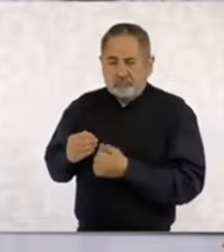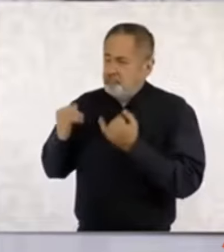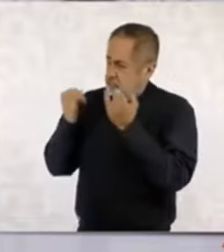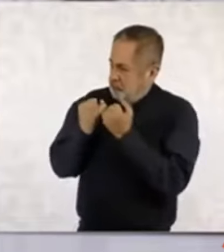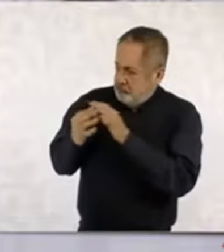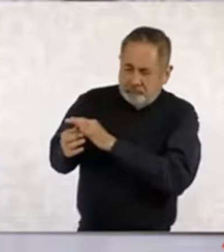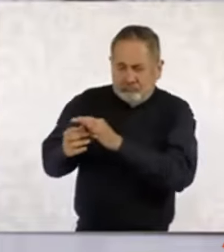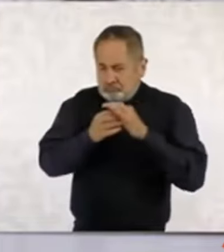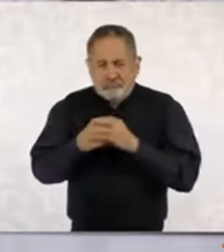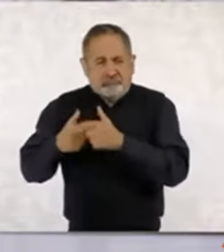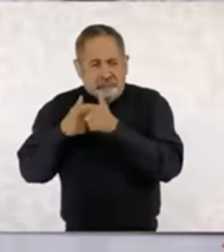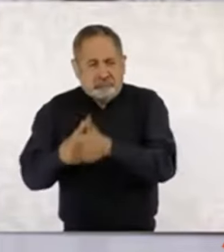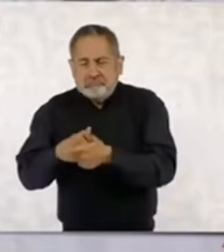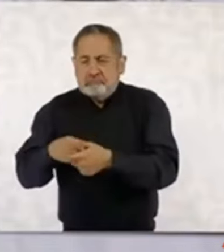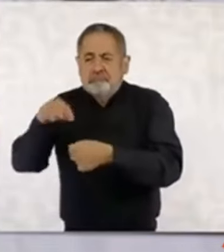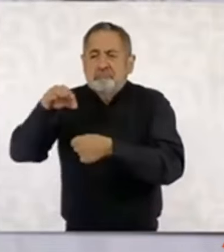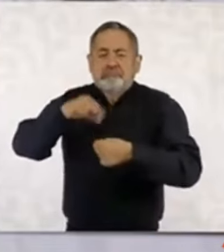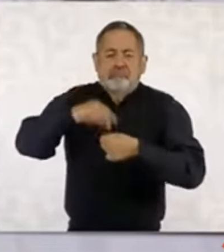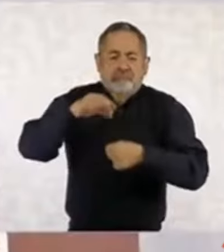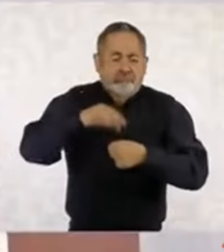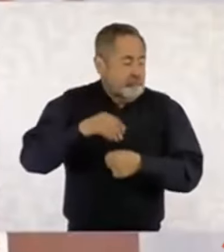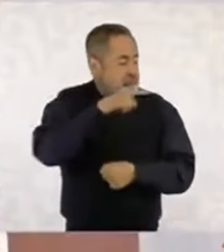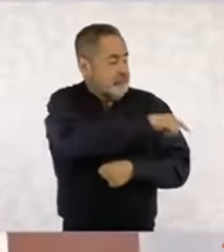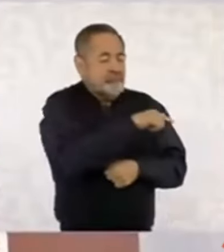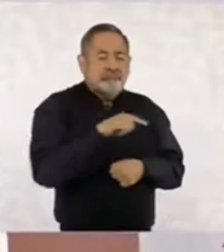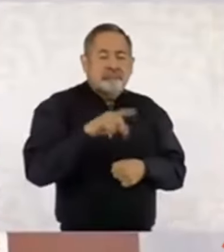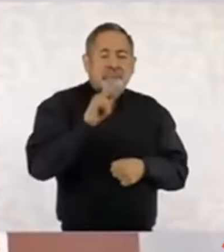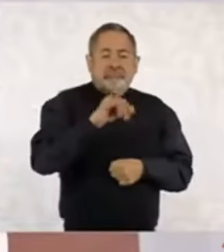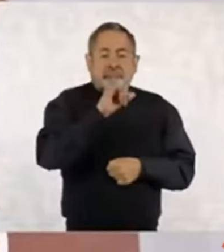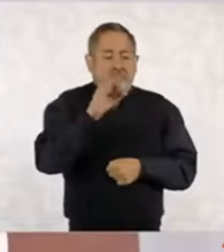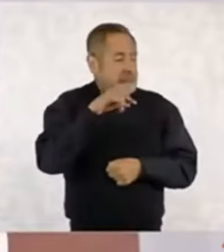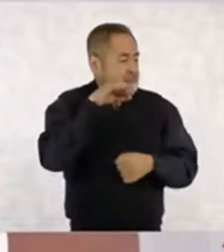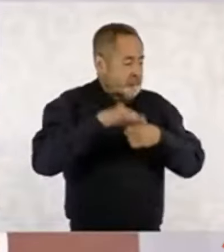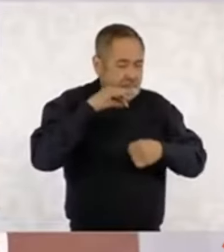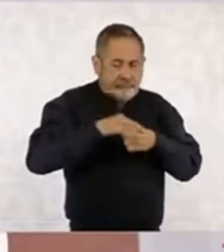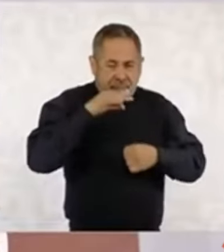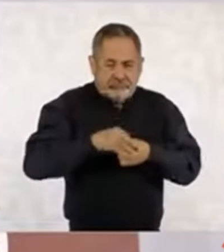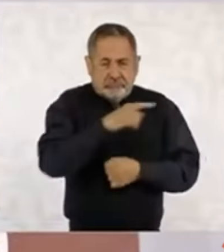hubo elección al Poder Judicial, entonces sí. ¿Cómo?